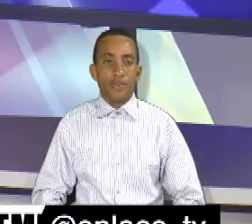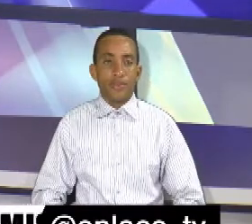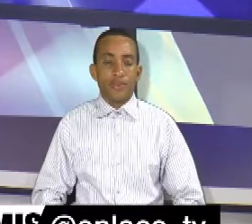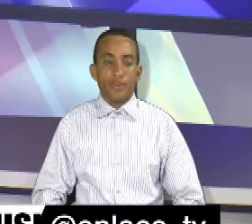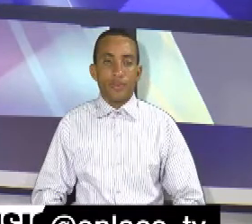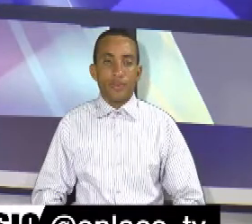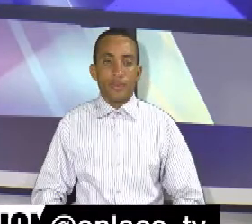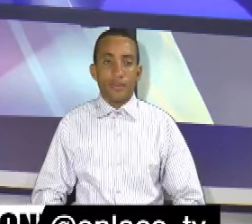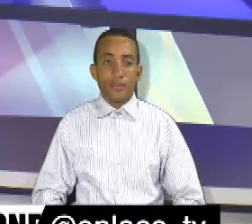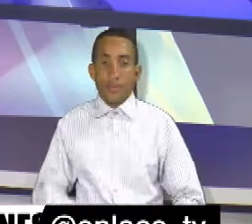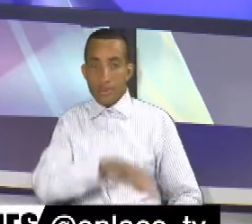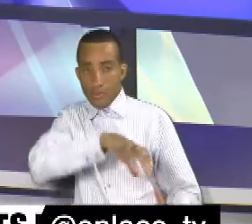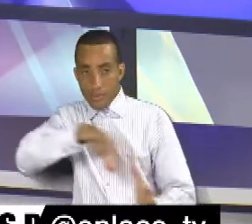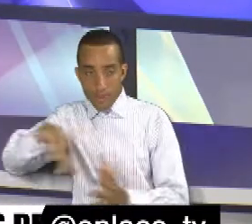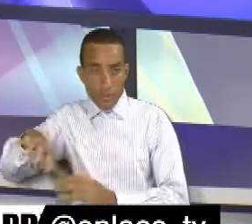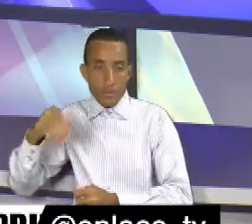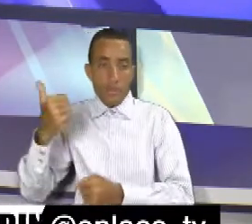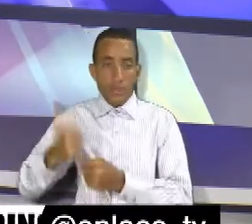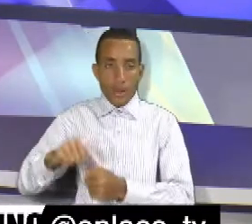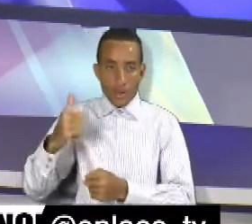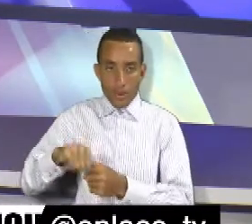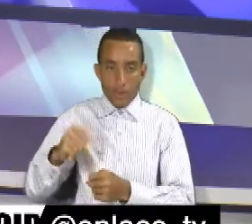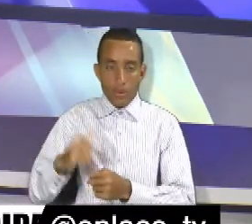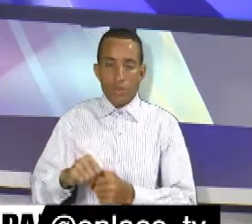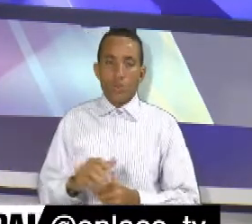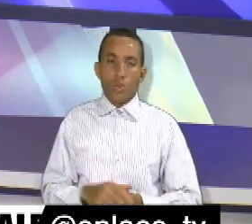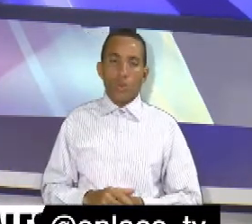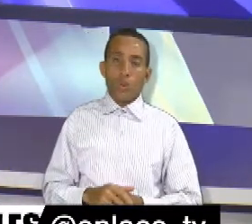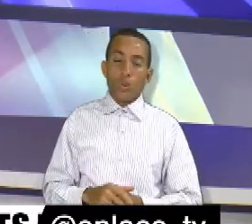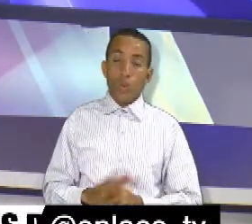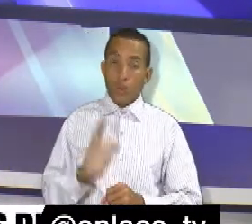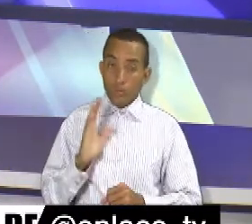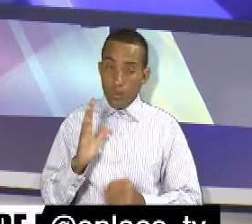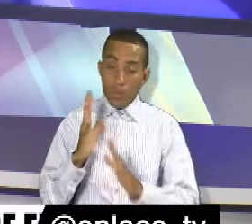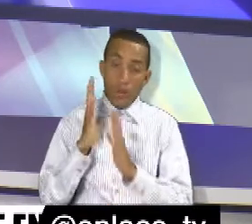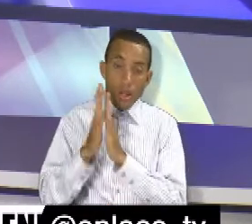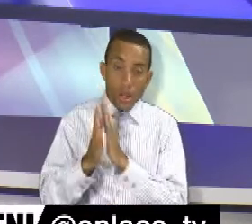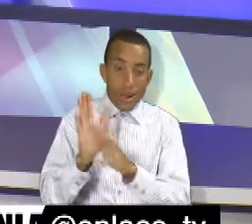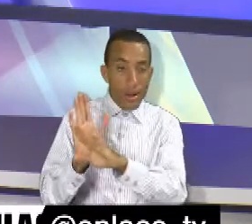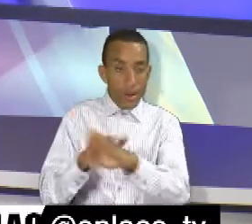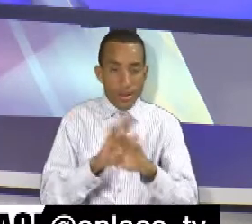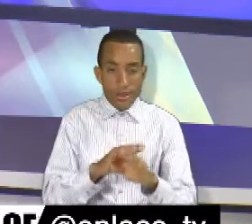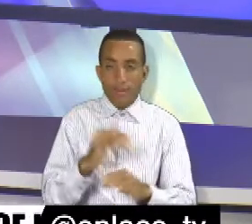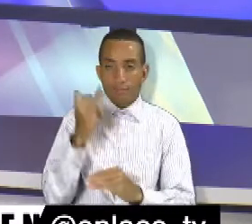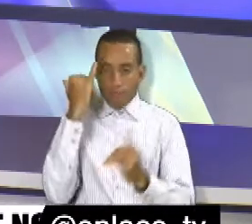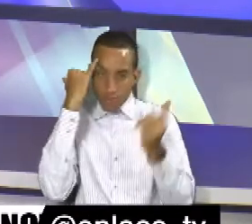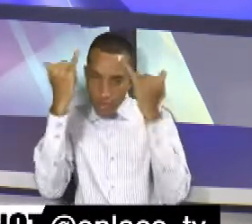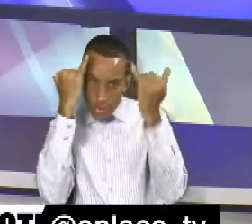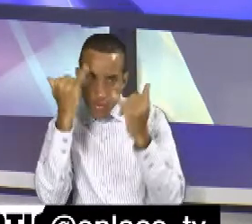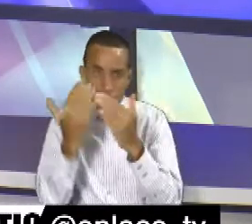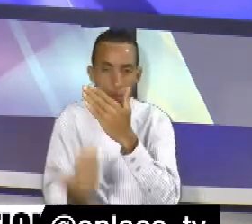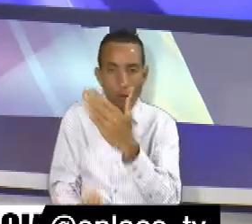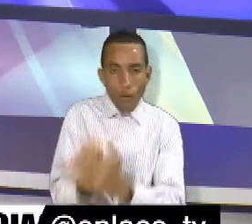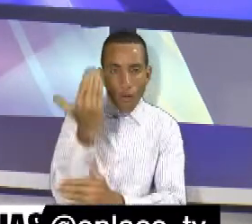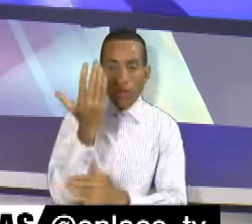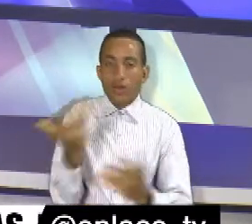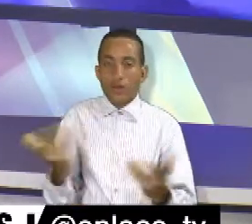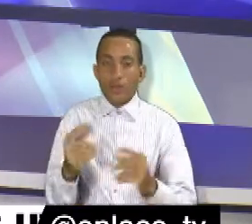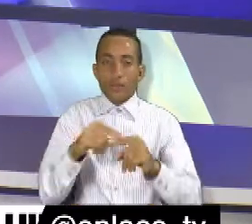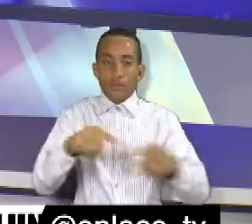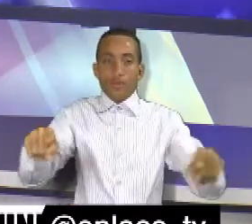Ecopetrol lanzó la segunda versión del Premio Innovación 2017 en acto cumplido este jueves en la Biblioteca Alejandro Gálvez